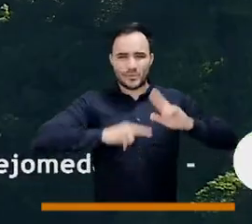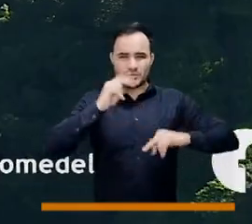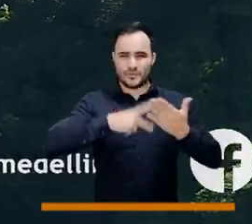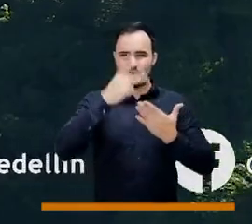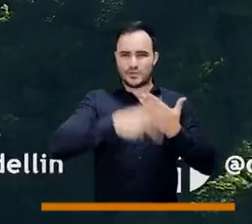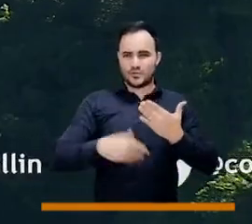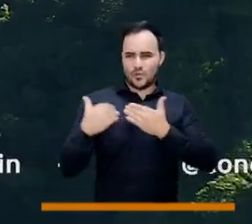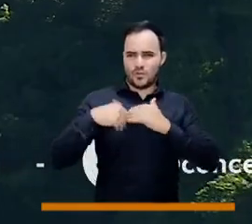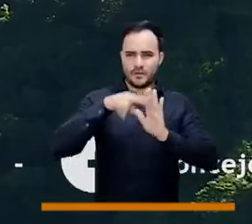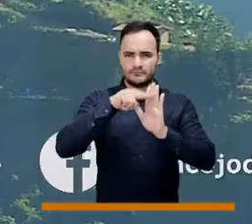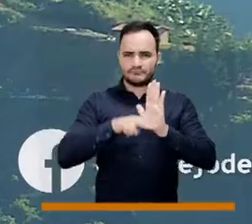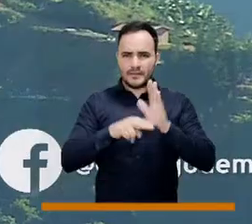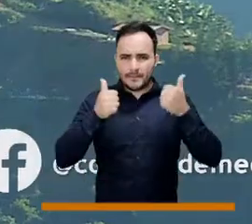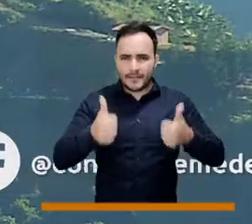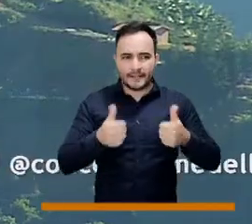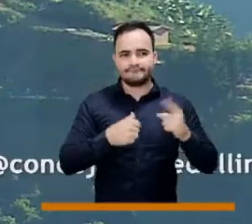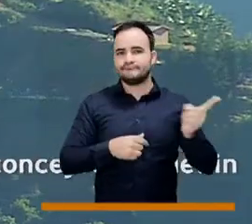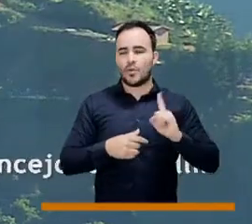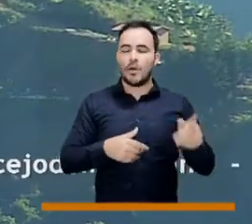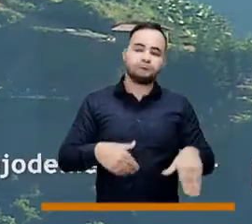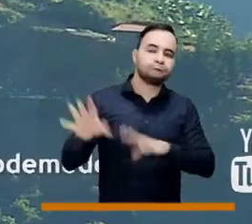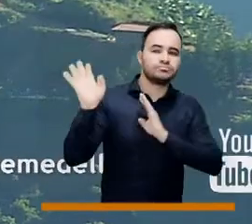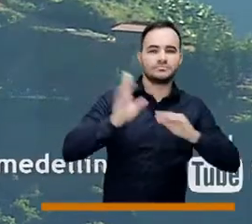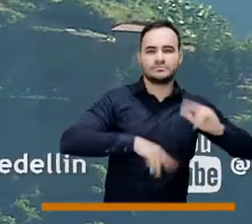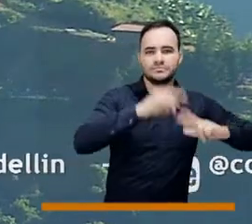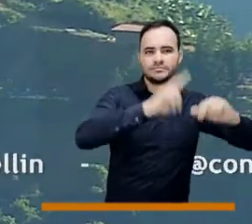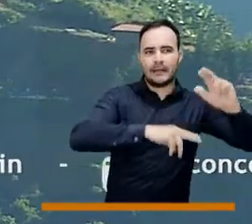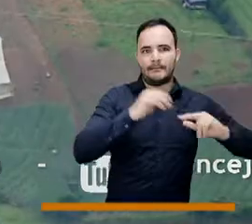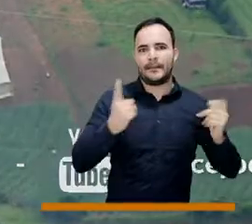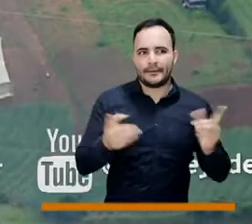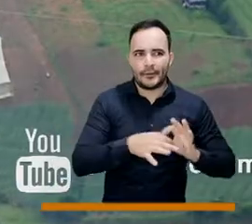irregular, sin cumplir con los requisitos.